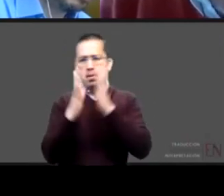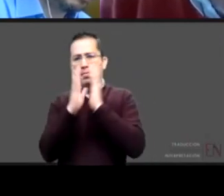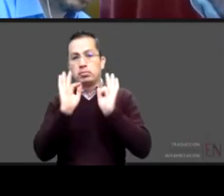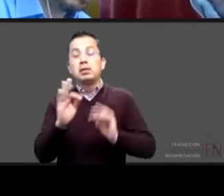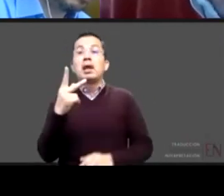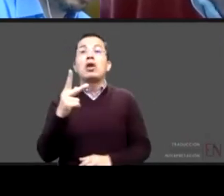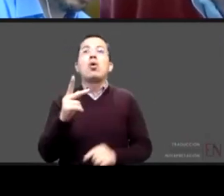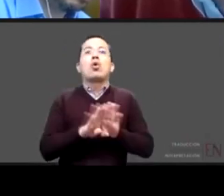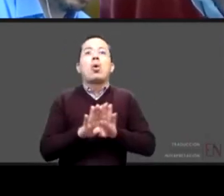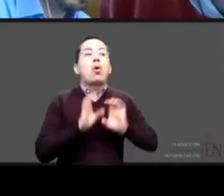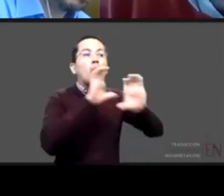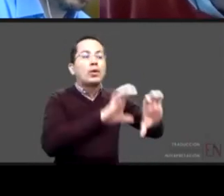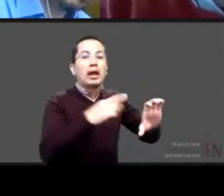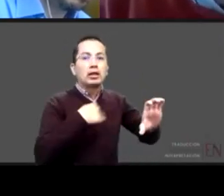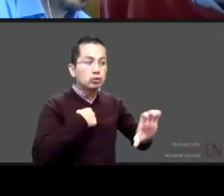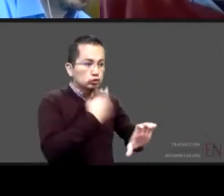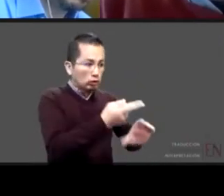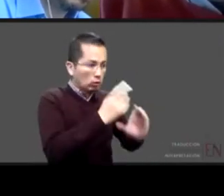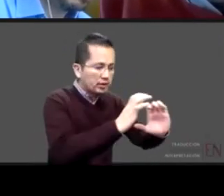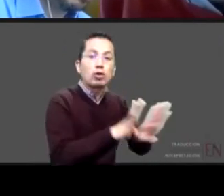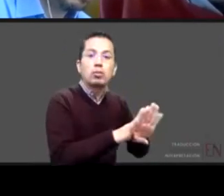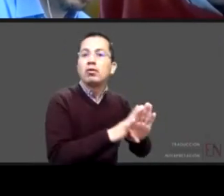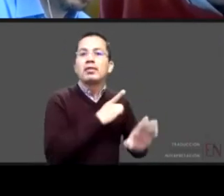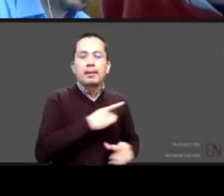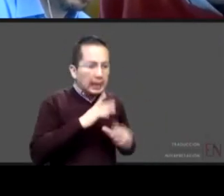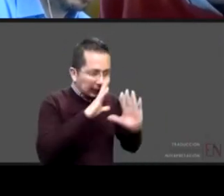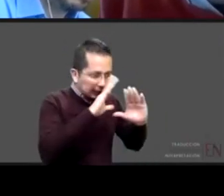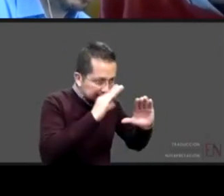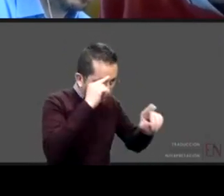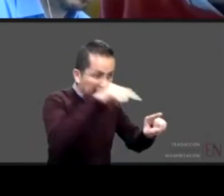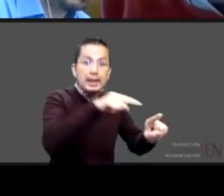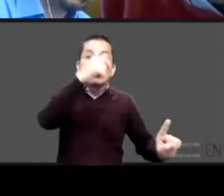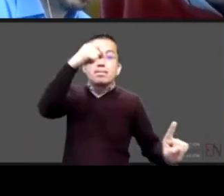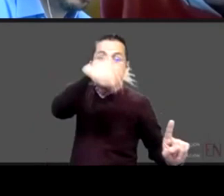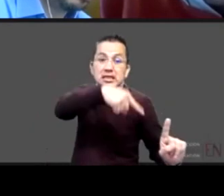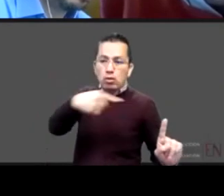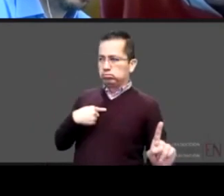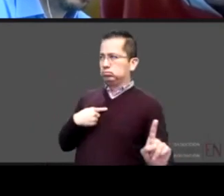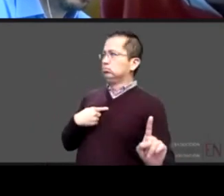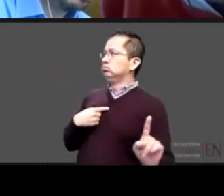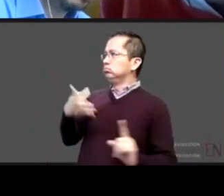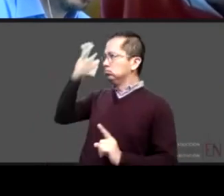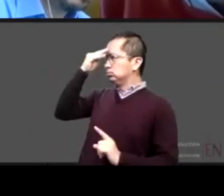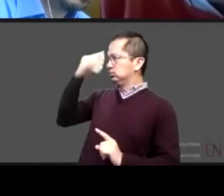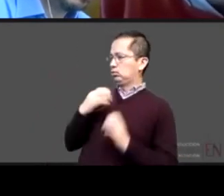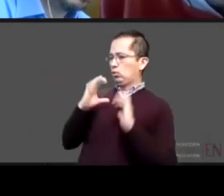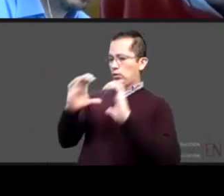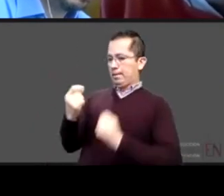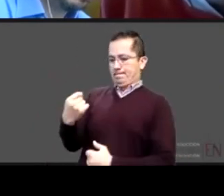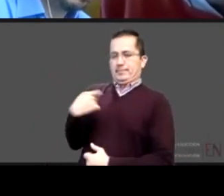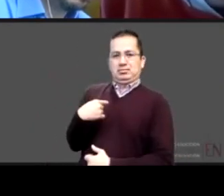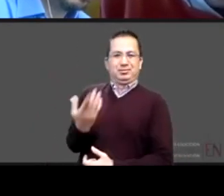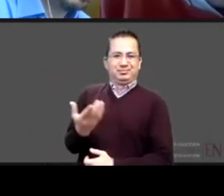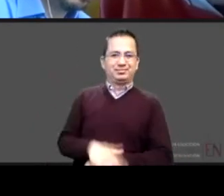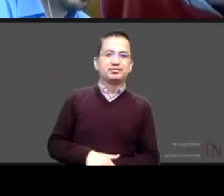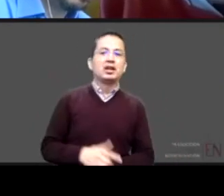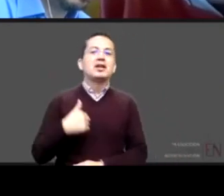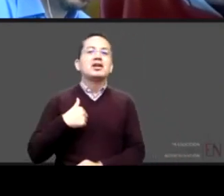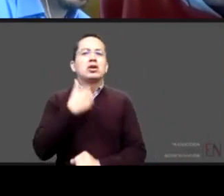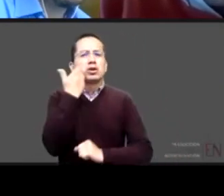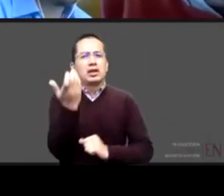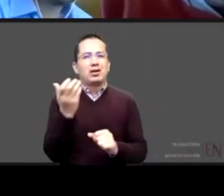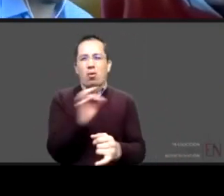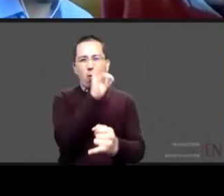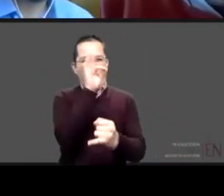quiero cerrar con una frase que una participante utilizó cuando